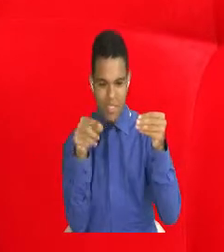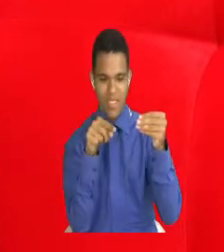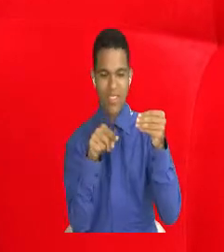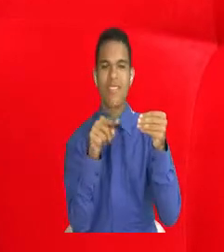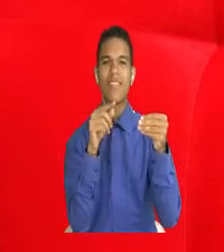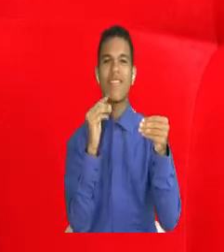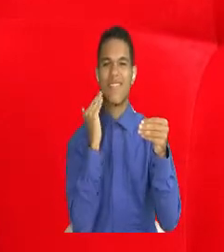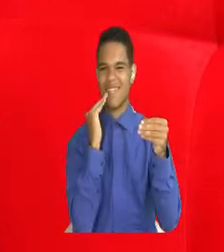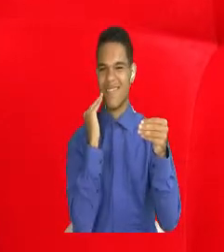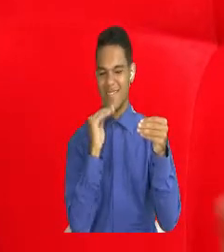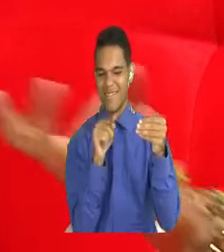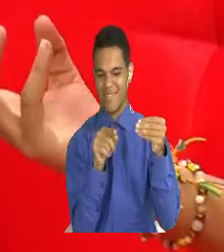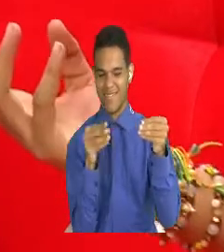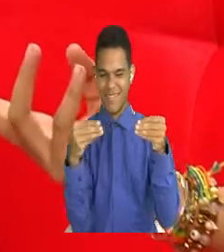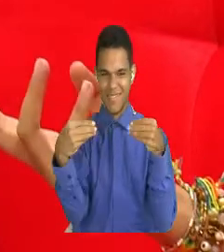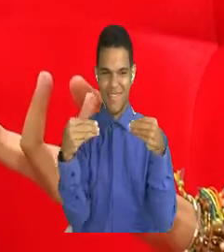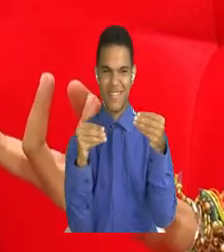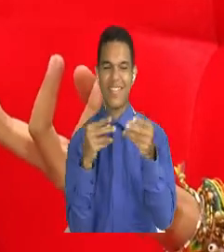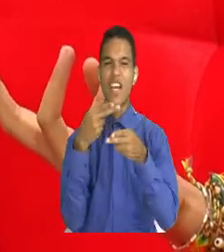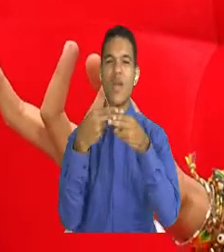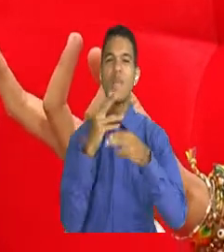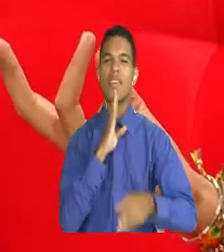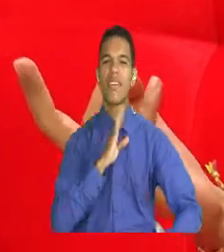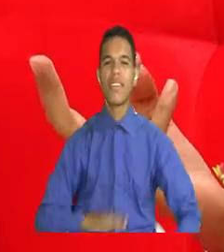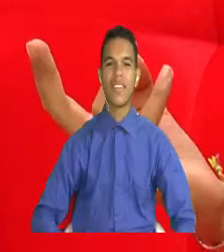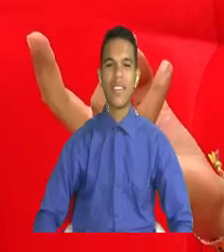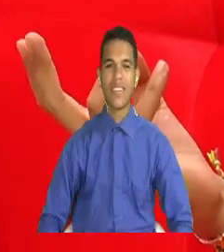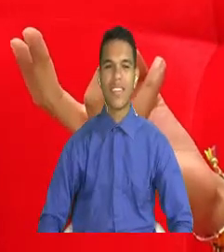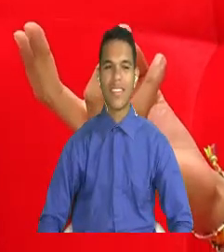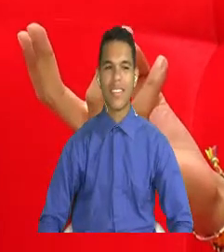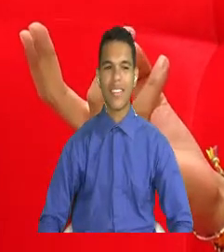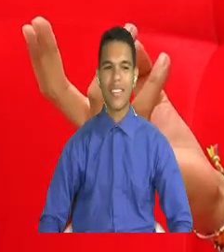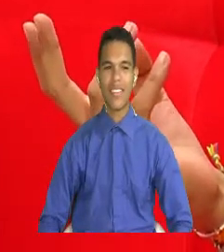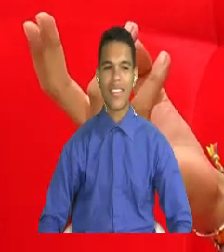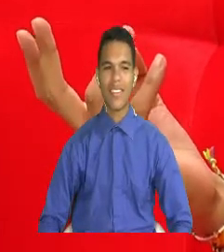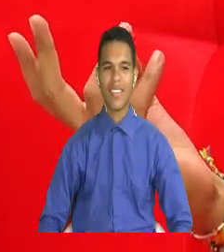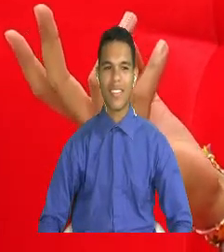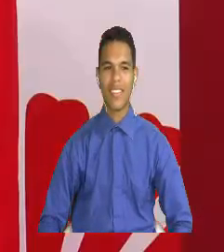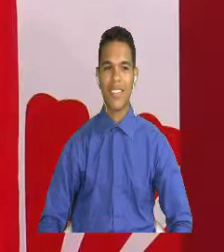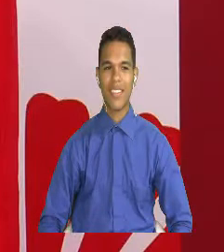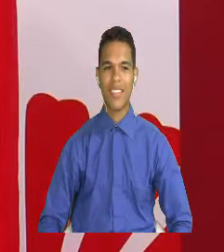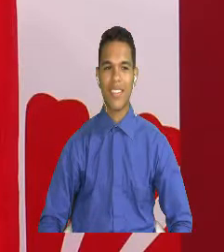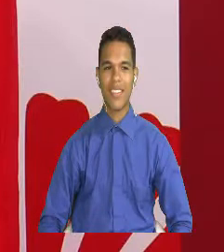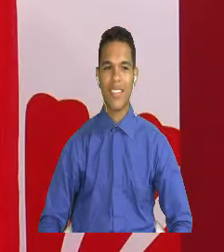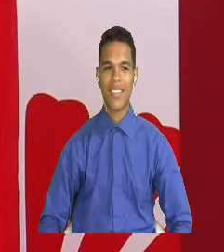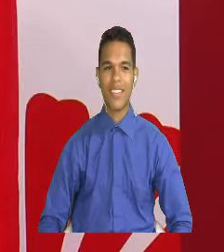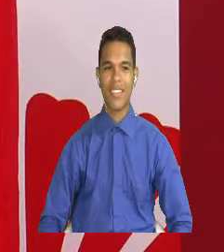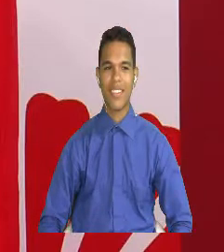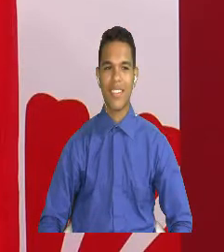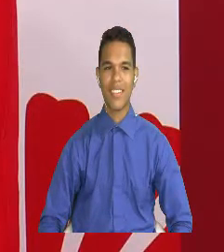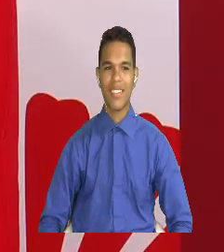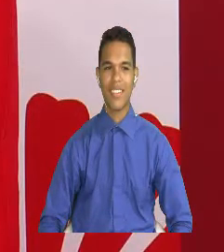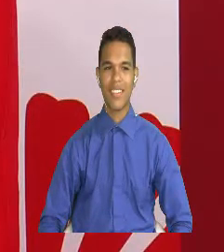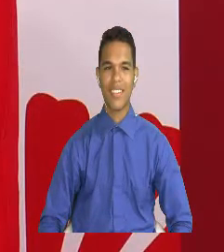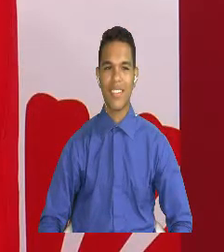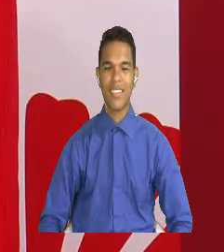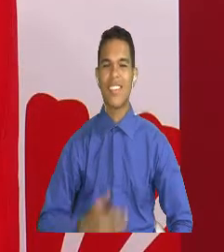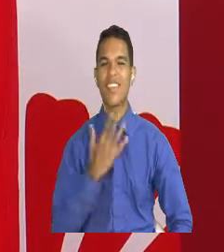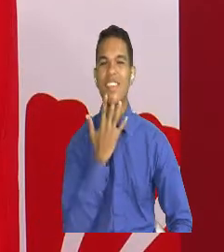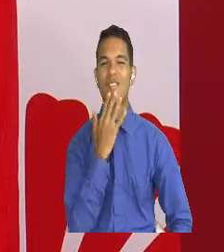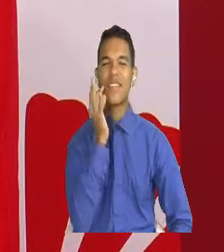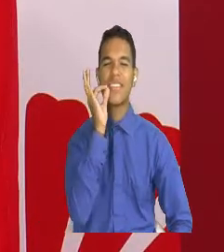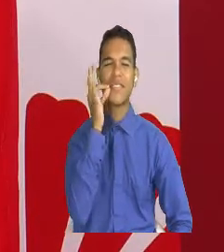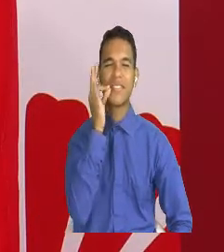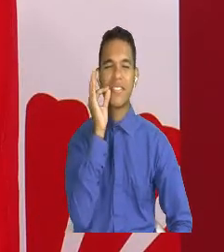Uy, no, ahí sí. Facilísimo. Ya ni me acuerdo cómo el billete de 10,000 antiguo. El antiguo, el es marroncito, como